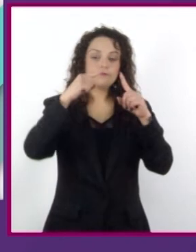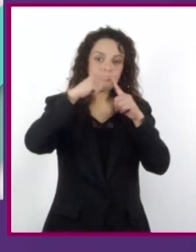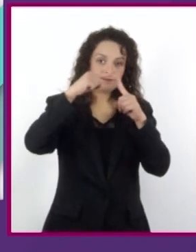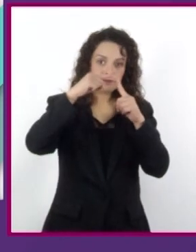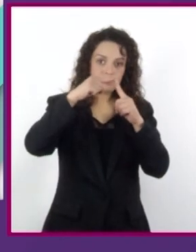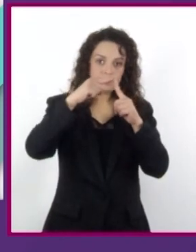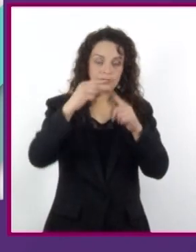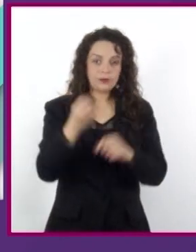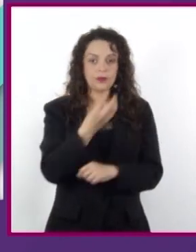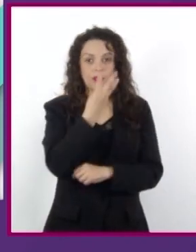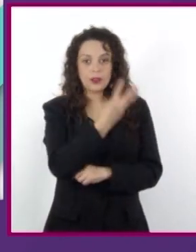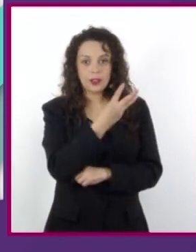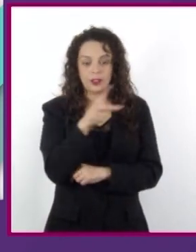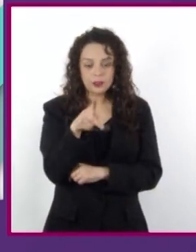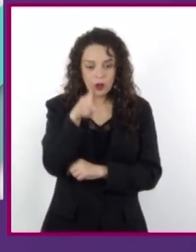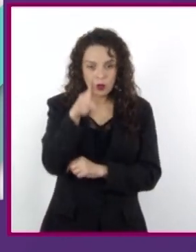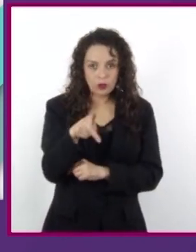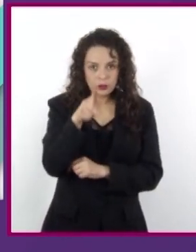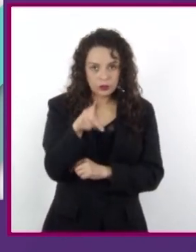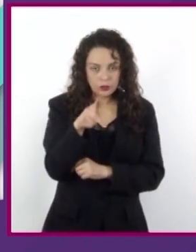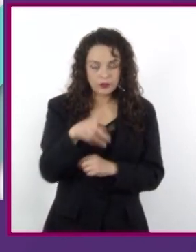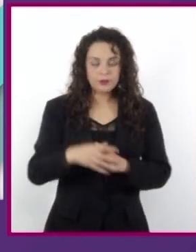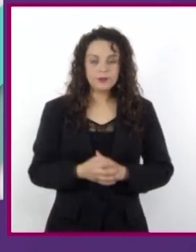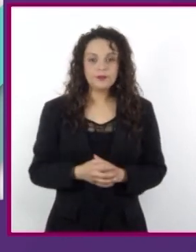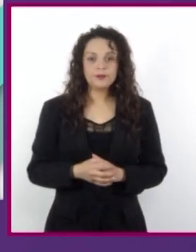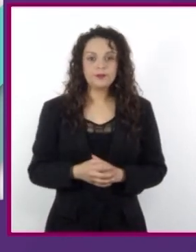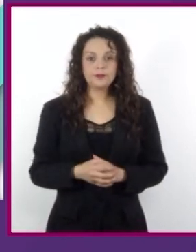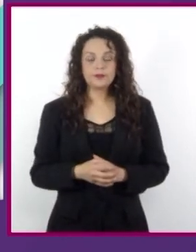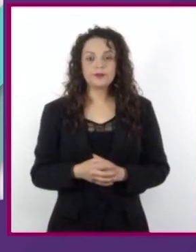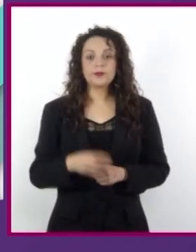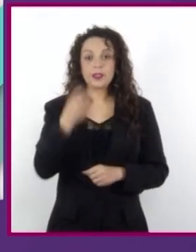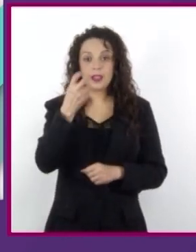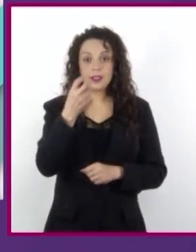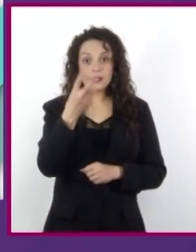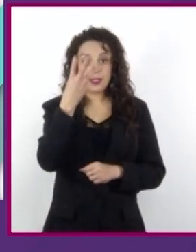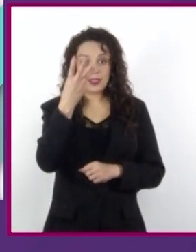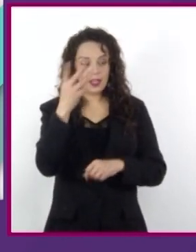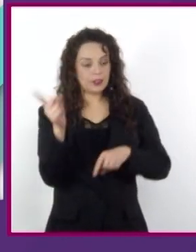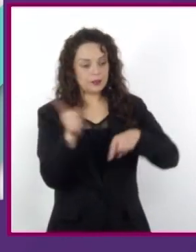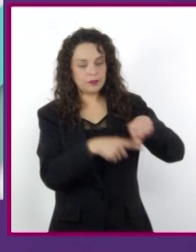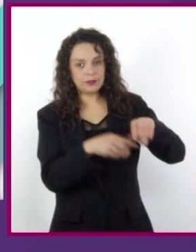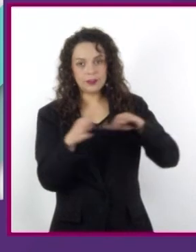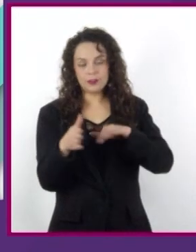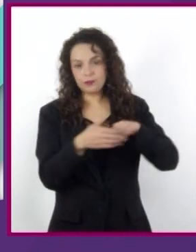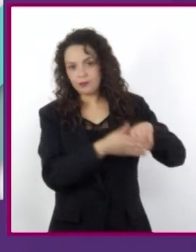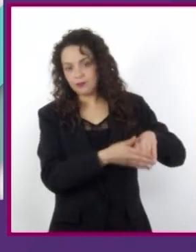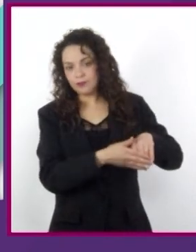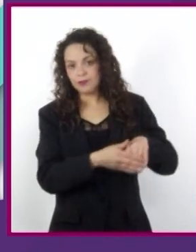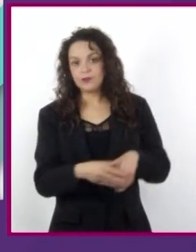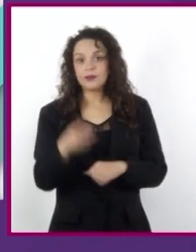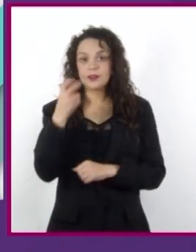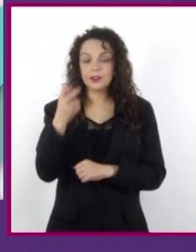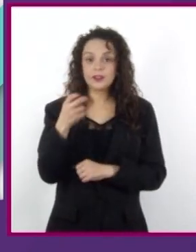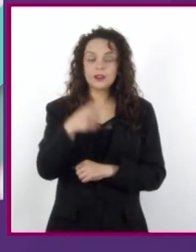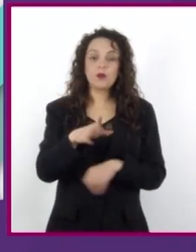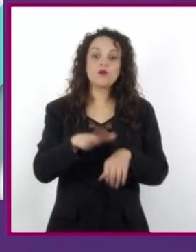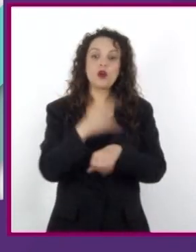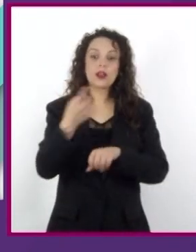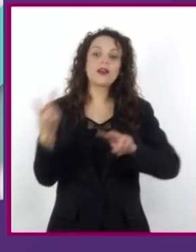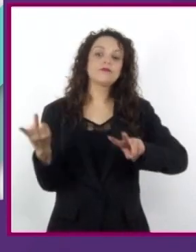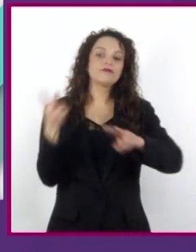entre 3 a ambos miembros, anulando los 3 en el primer miembro por ser operación